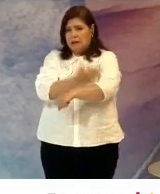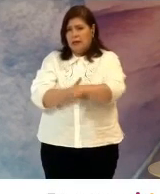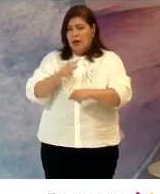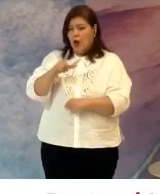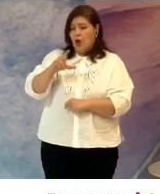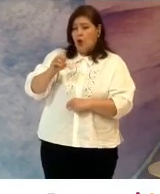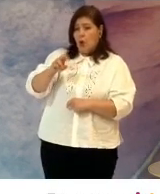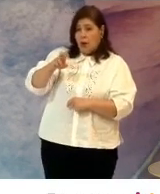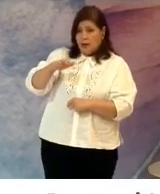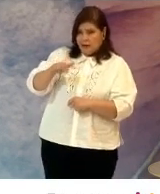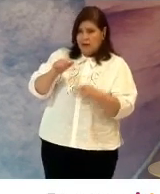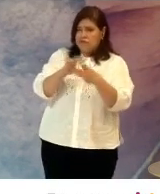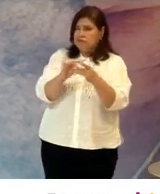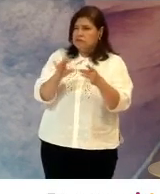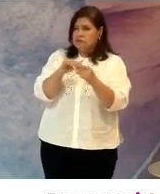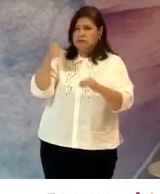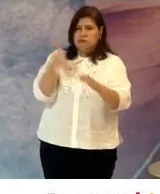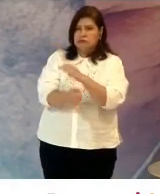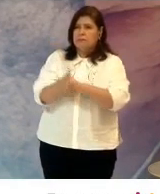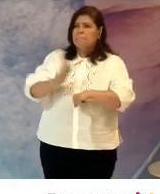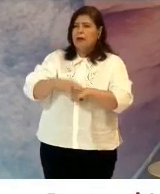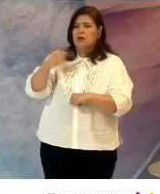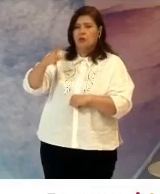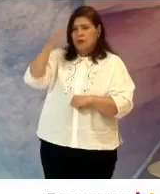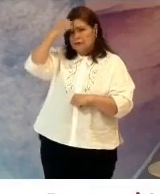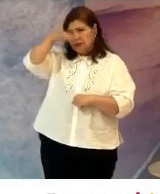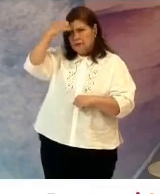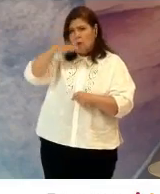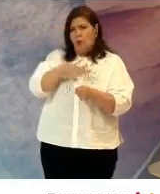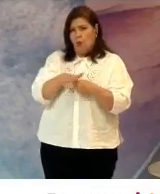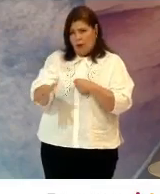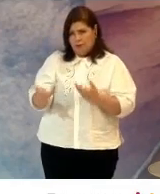hablar sobre su experiencia.